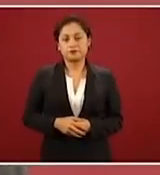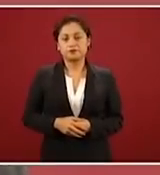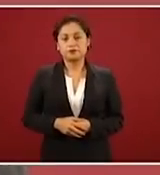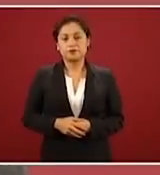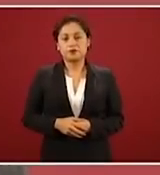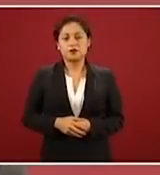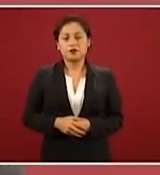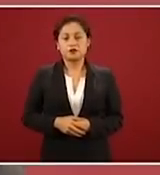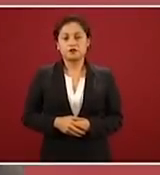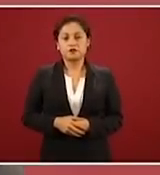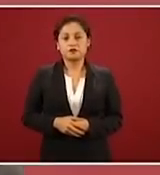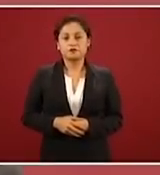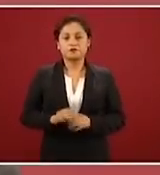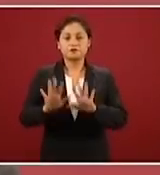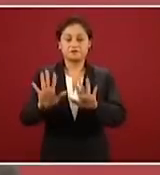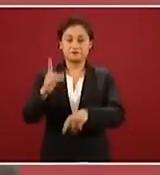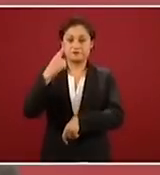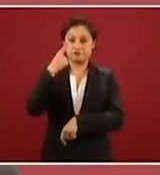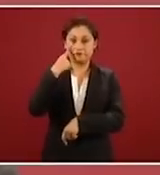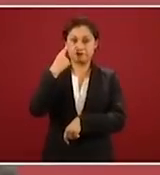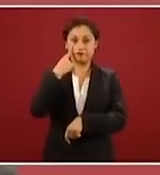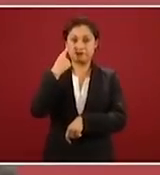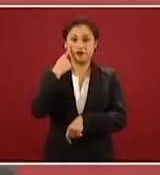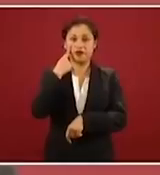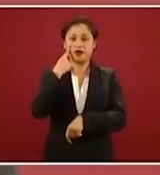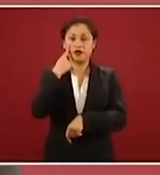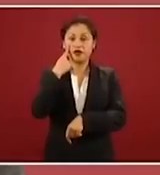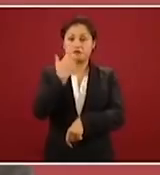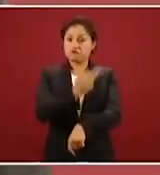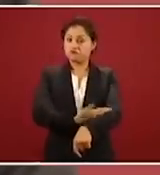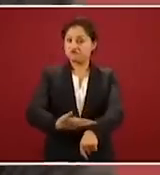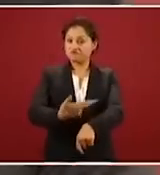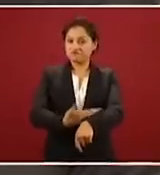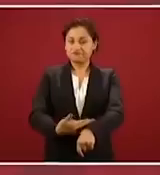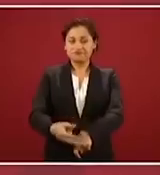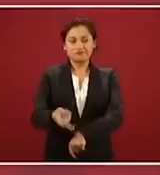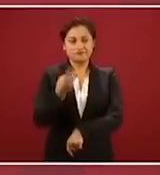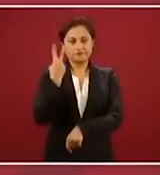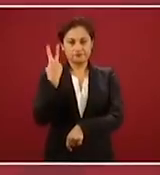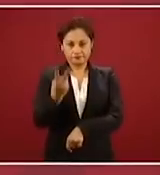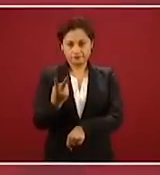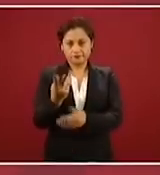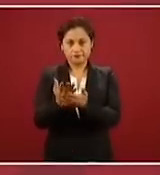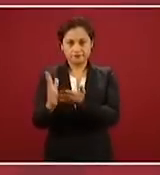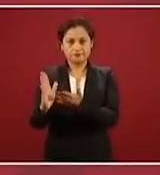dos procesos. Lo que menciona